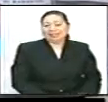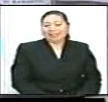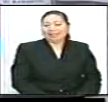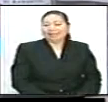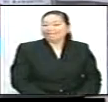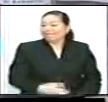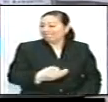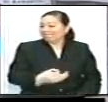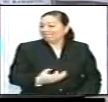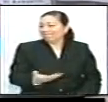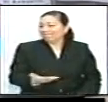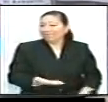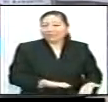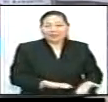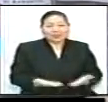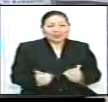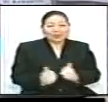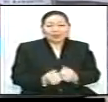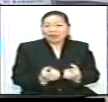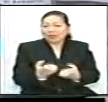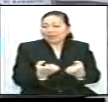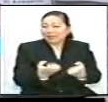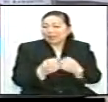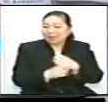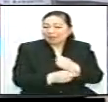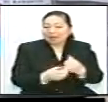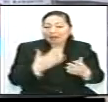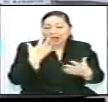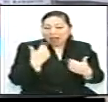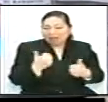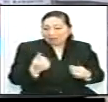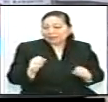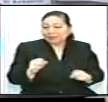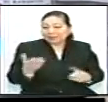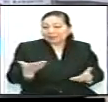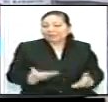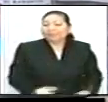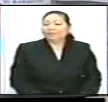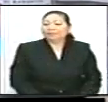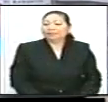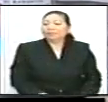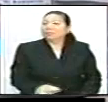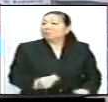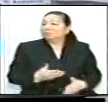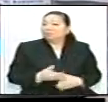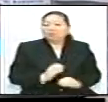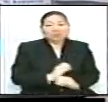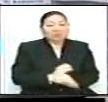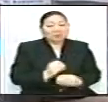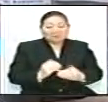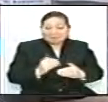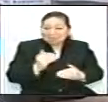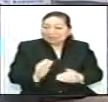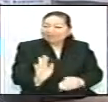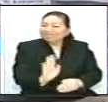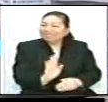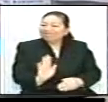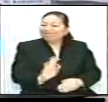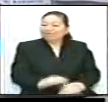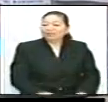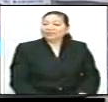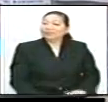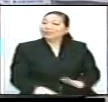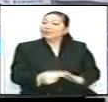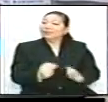Es la verdad que estamos llevándonos con estadísticas de país africano, lógicamente, pues así no vamos a llegar nunca hacia adelante.